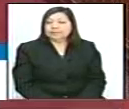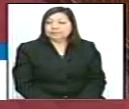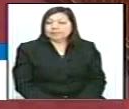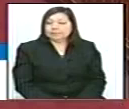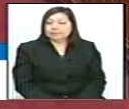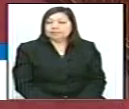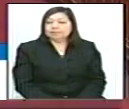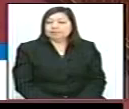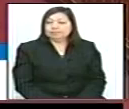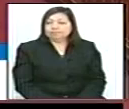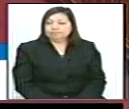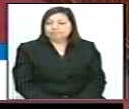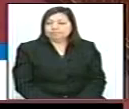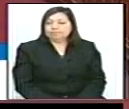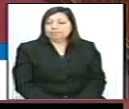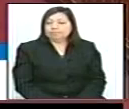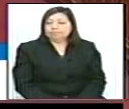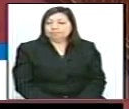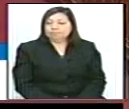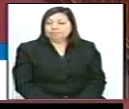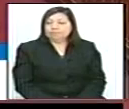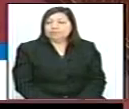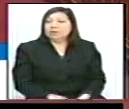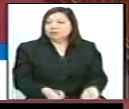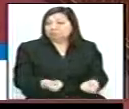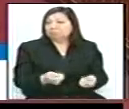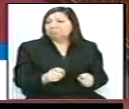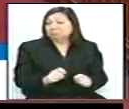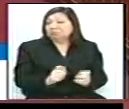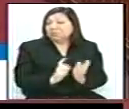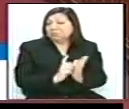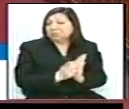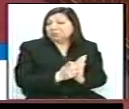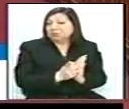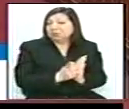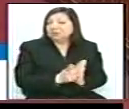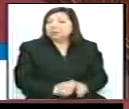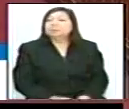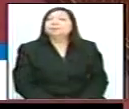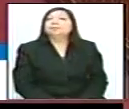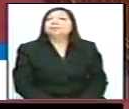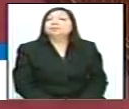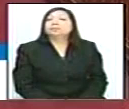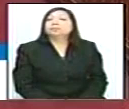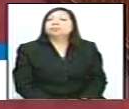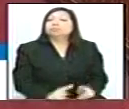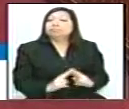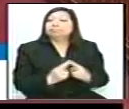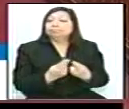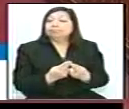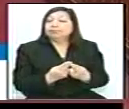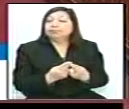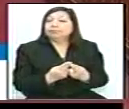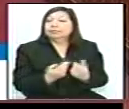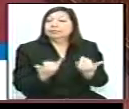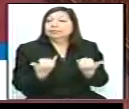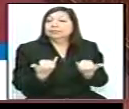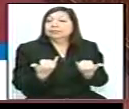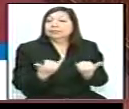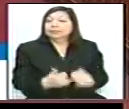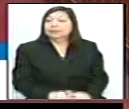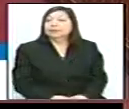10:47, amigos. Se ha entonces suspendido por breves momentos la sesión del Pleno aquí en